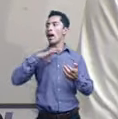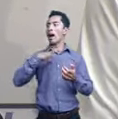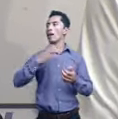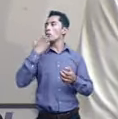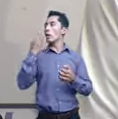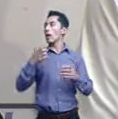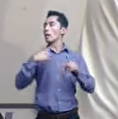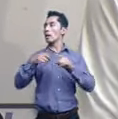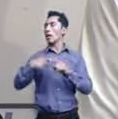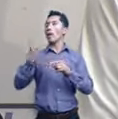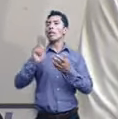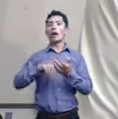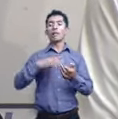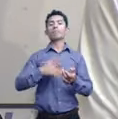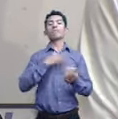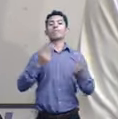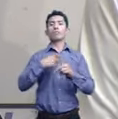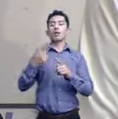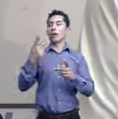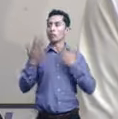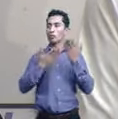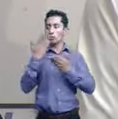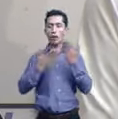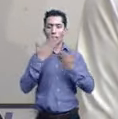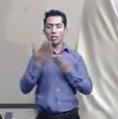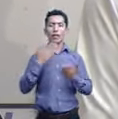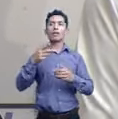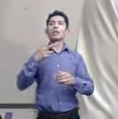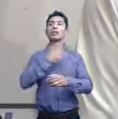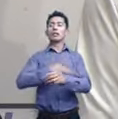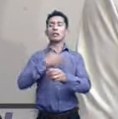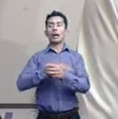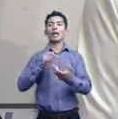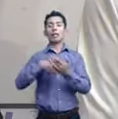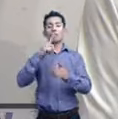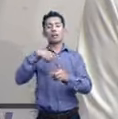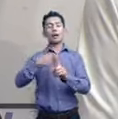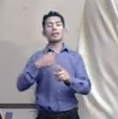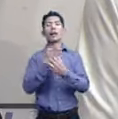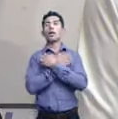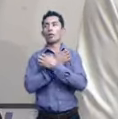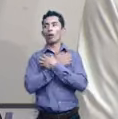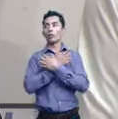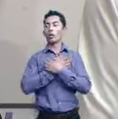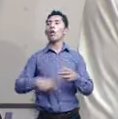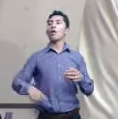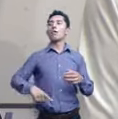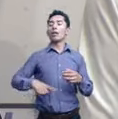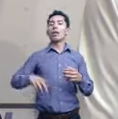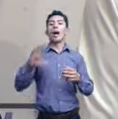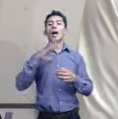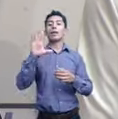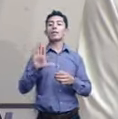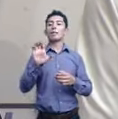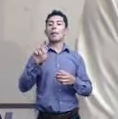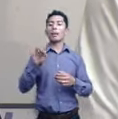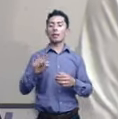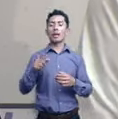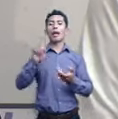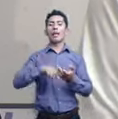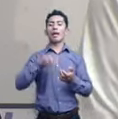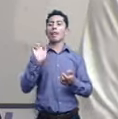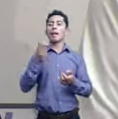educativas adecuadas a las necesidades de los estudiantes. Nos gestionaremos con la educación pública un CEBETIS que ubicaremos